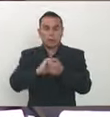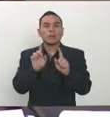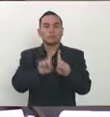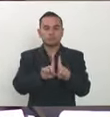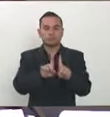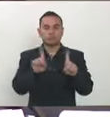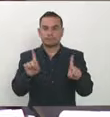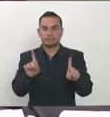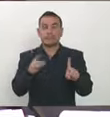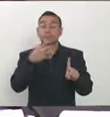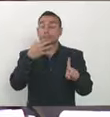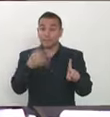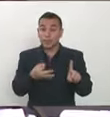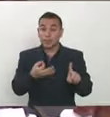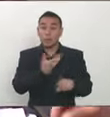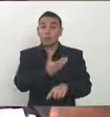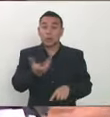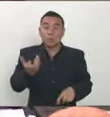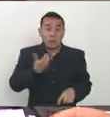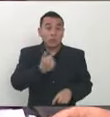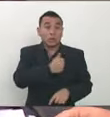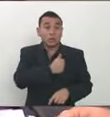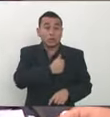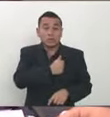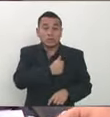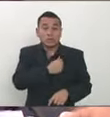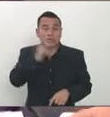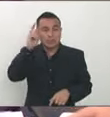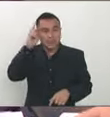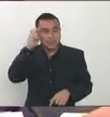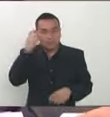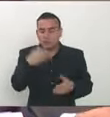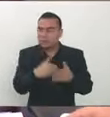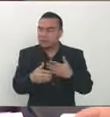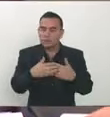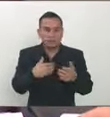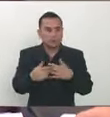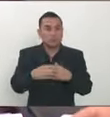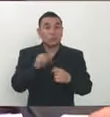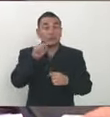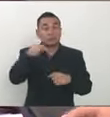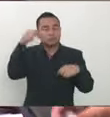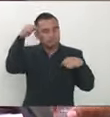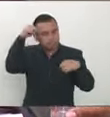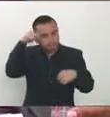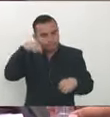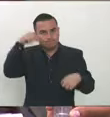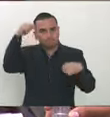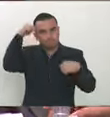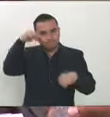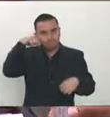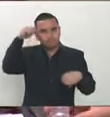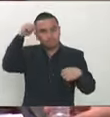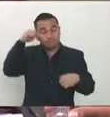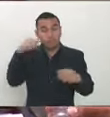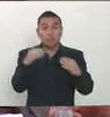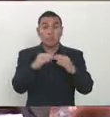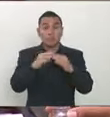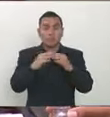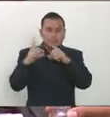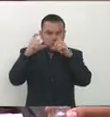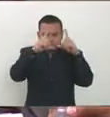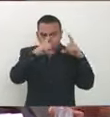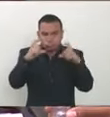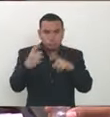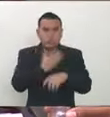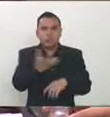la solidaridad y todos tienen una responsabilidad. Y entre más grandes sean, tienen más responsabilidad. Entre más grande sea su medio de comunicación, más responsabilidad tiene.